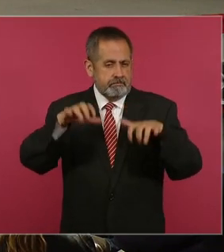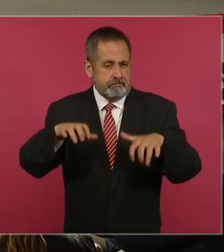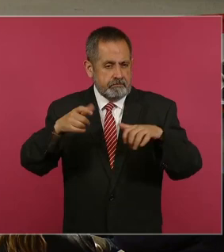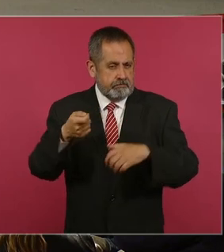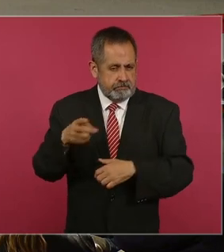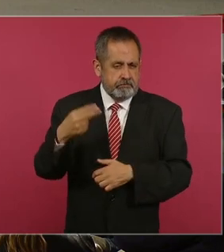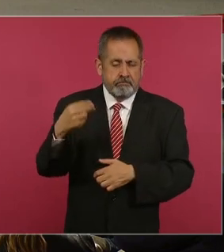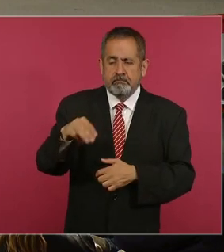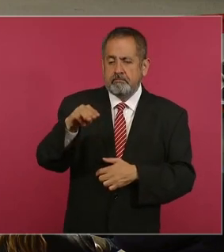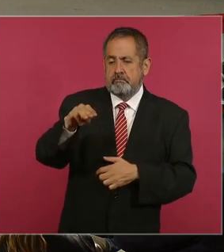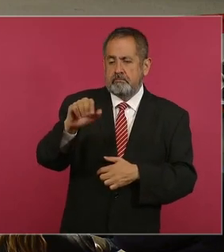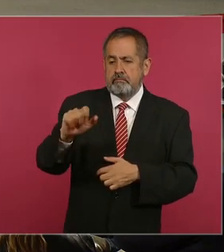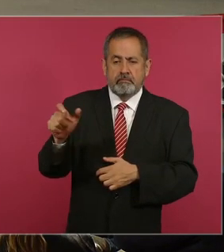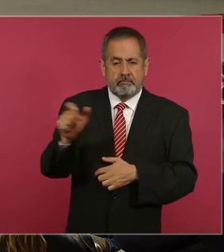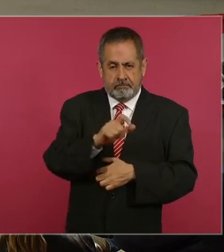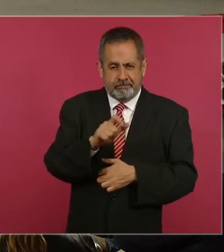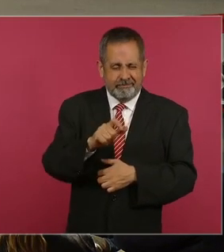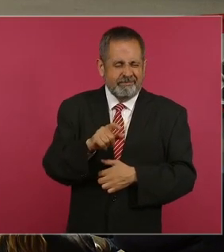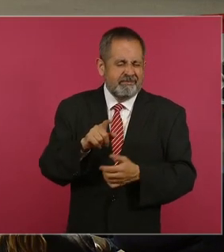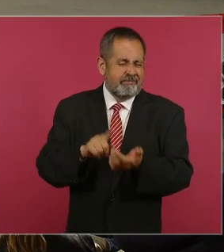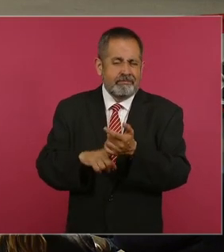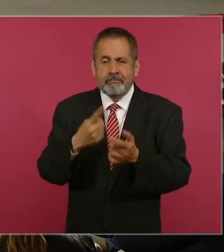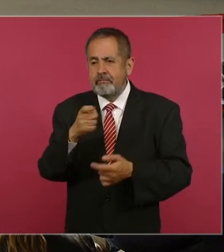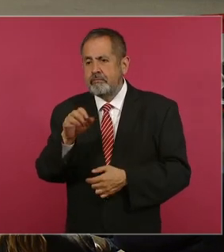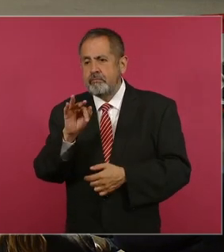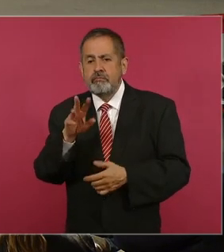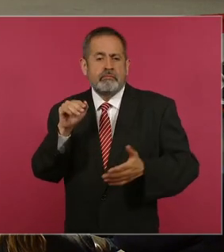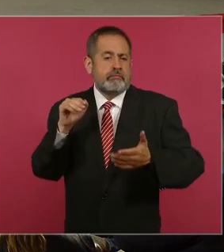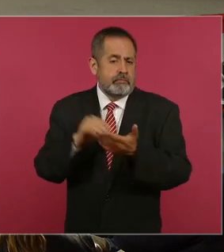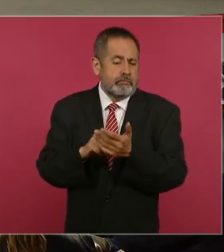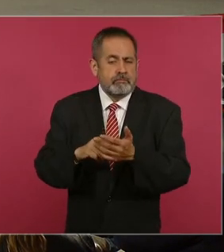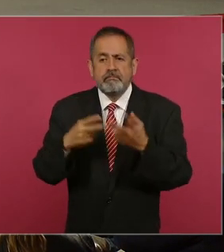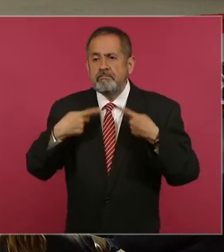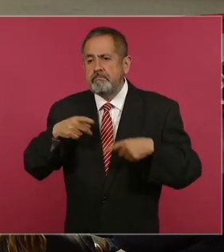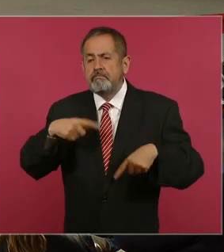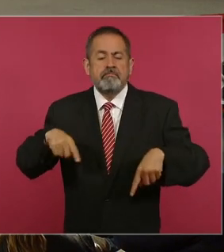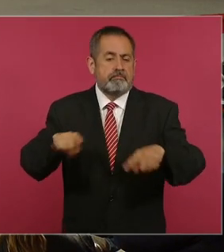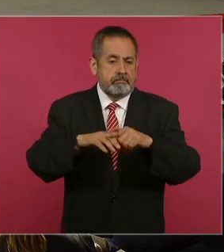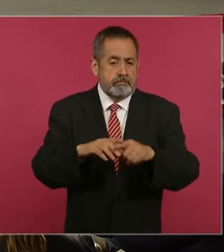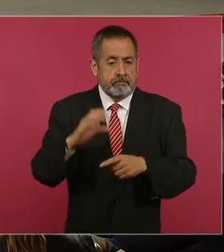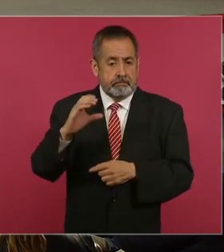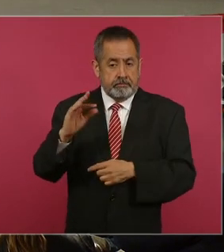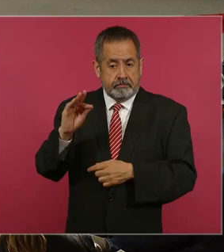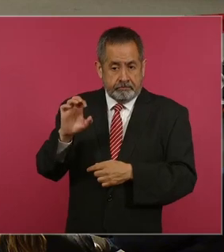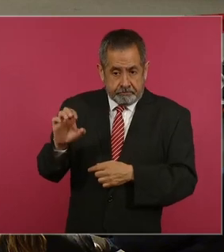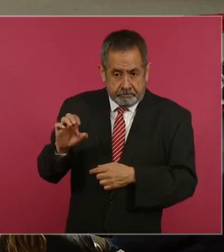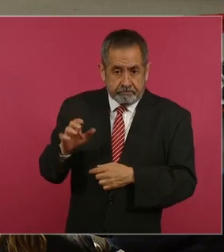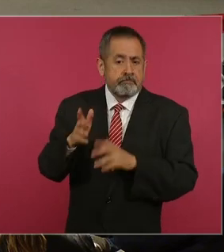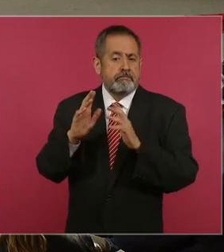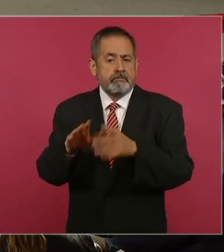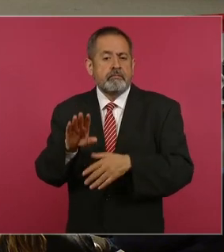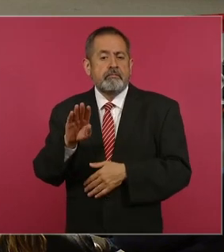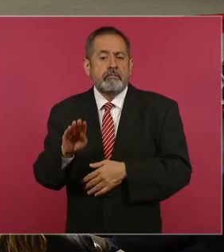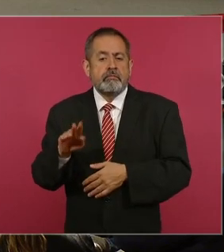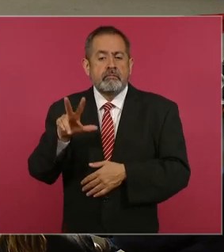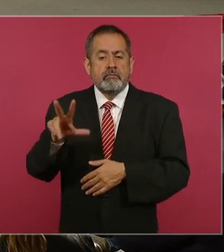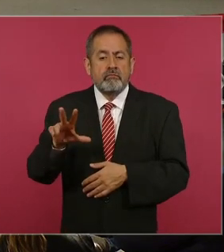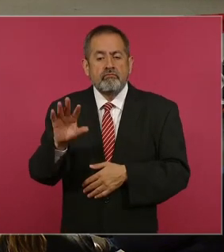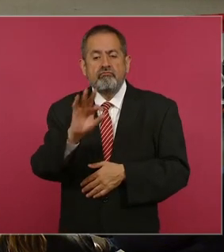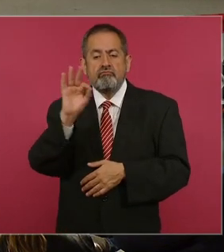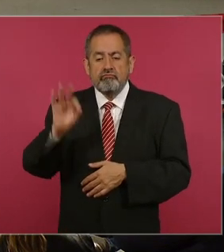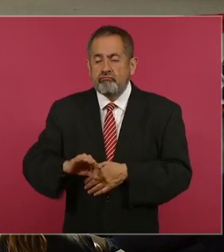a 143,000 usuarios y la CFE ha recuperado ya el 98%